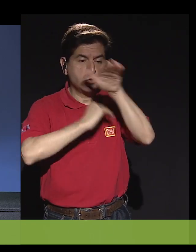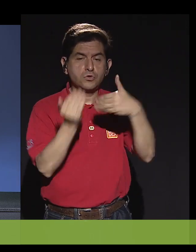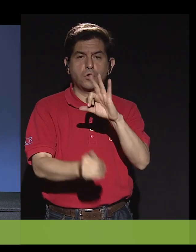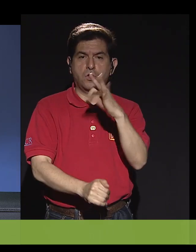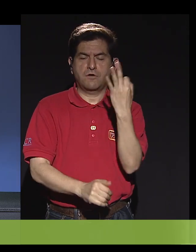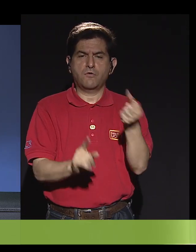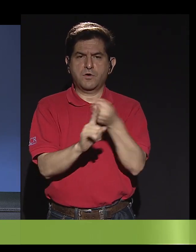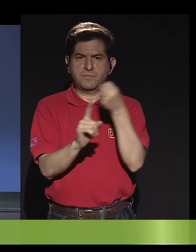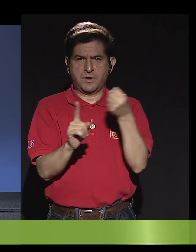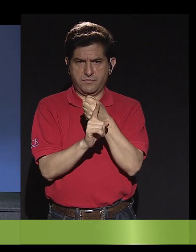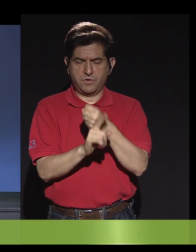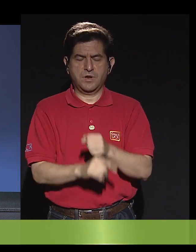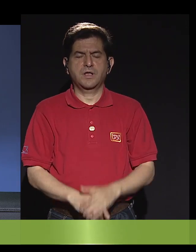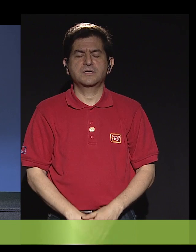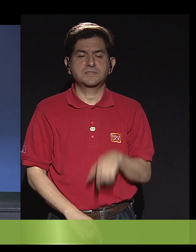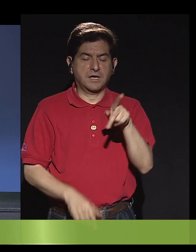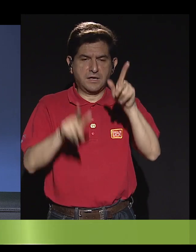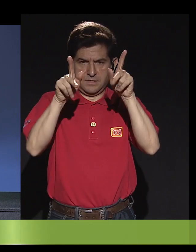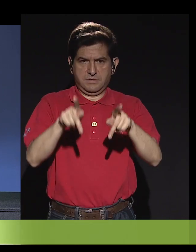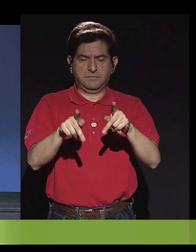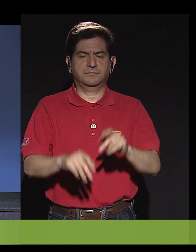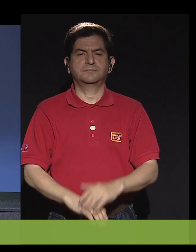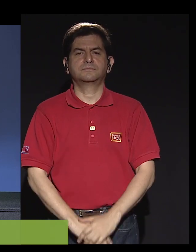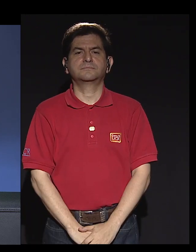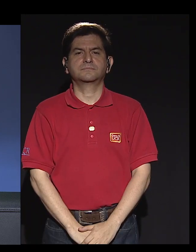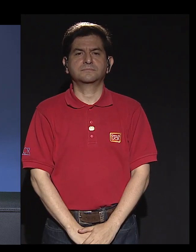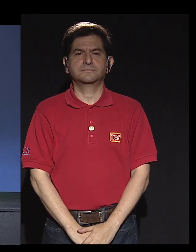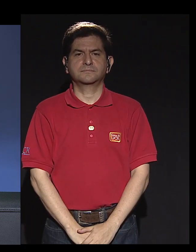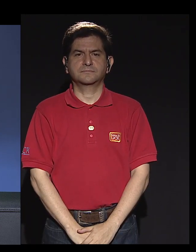a toda forma de violencia y maltrato hacia estas personas.